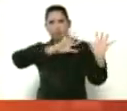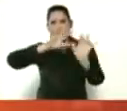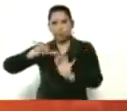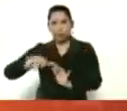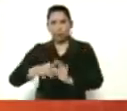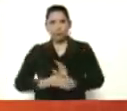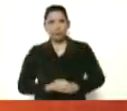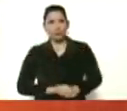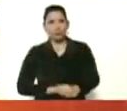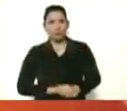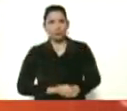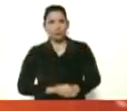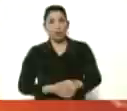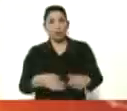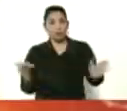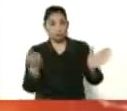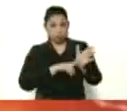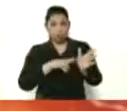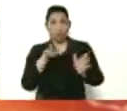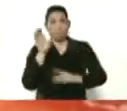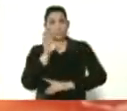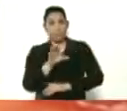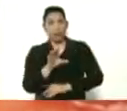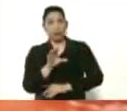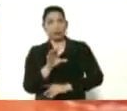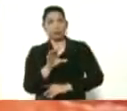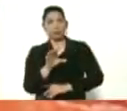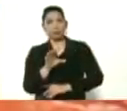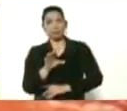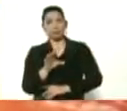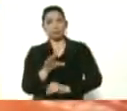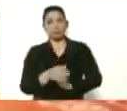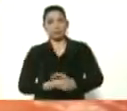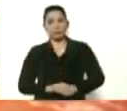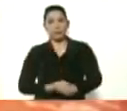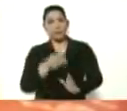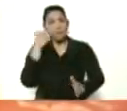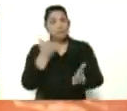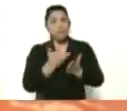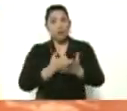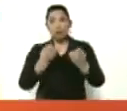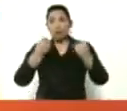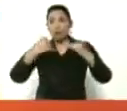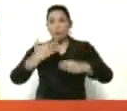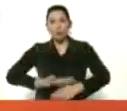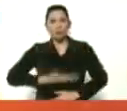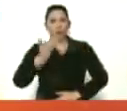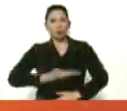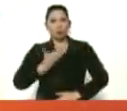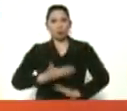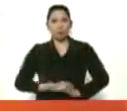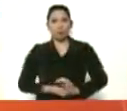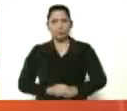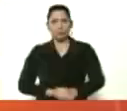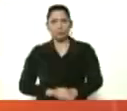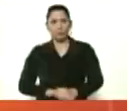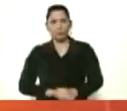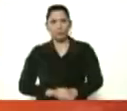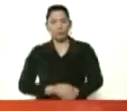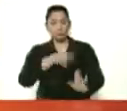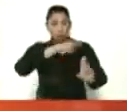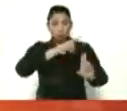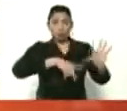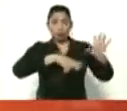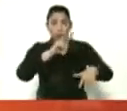Melvin, que han ingresado de Colombia o de Brasil, fíjese, el número es importante. Por Táchira,